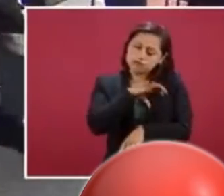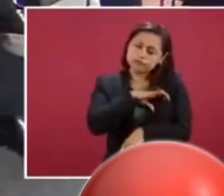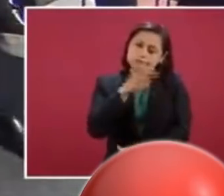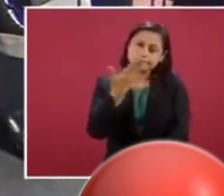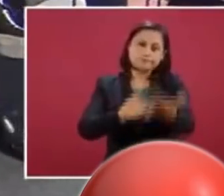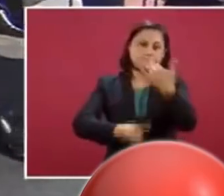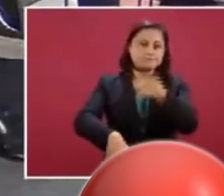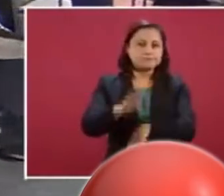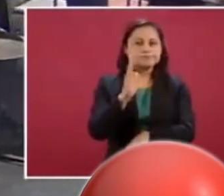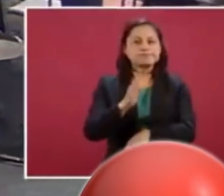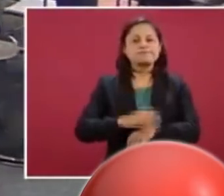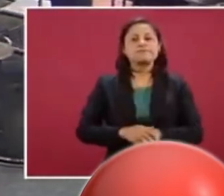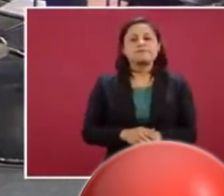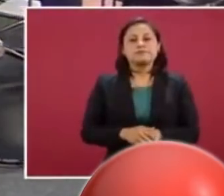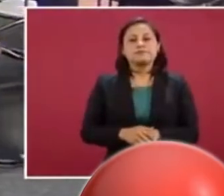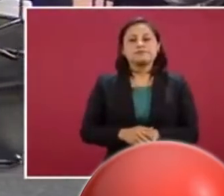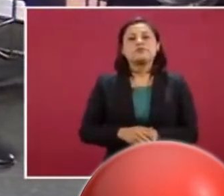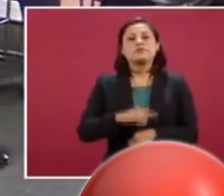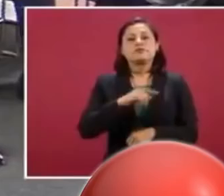Necesitamos la unidad